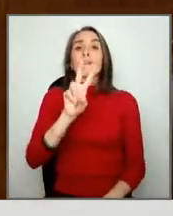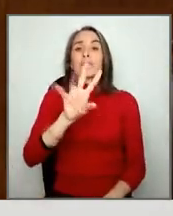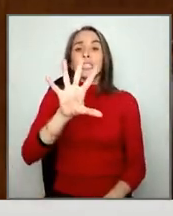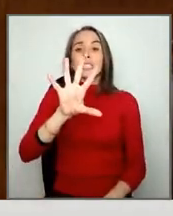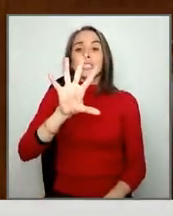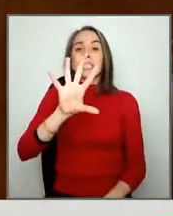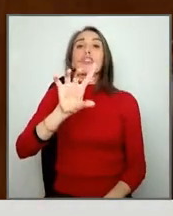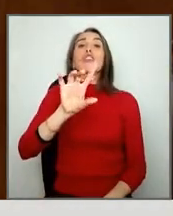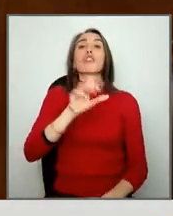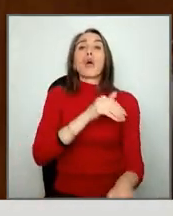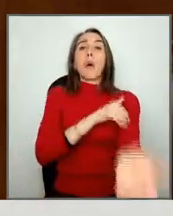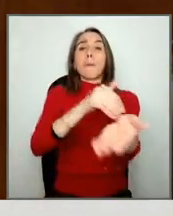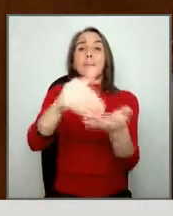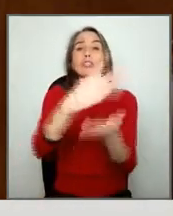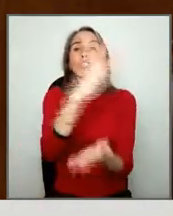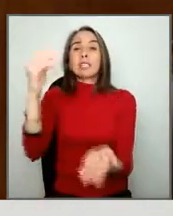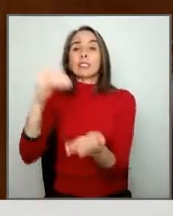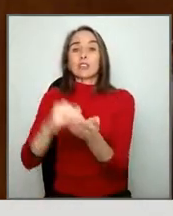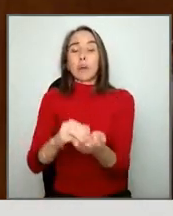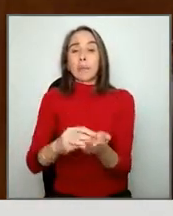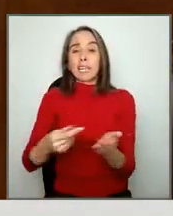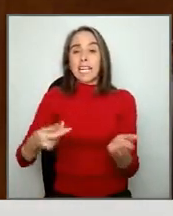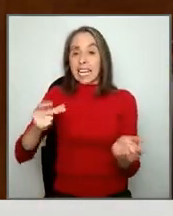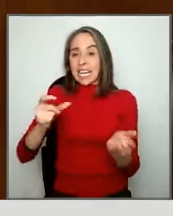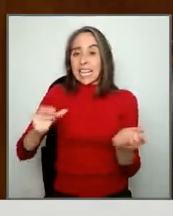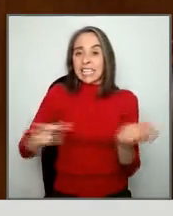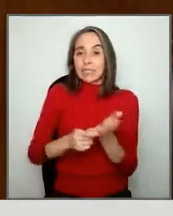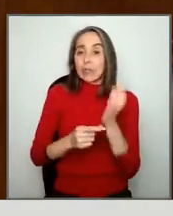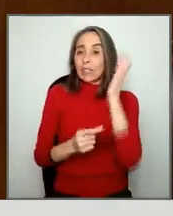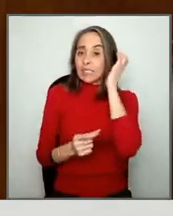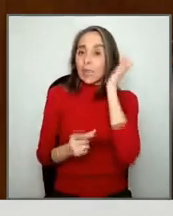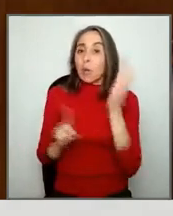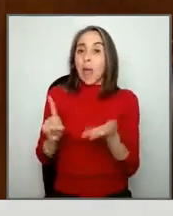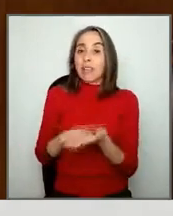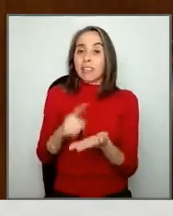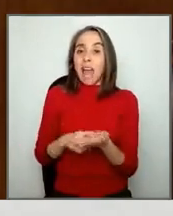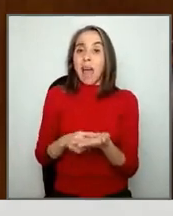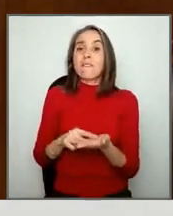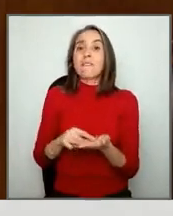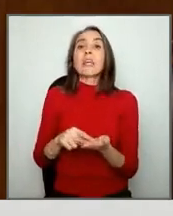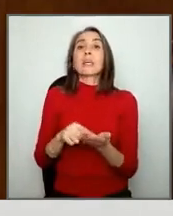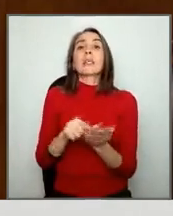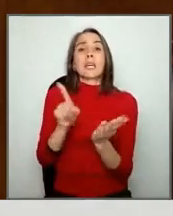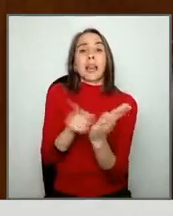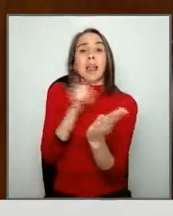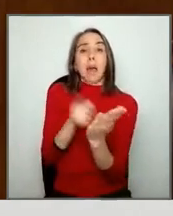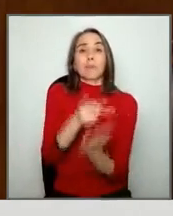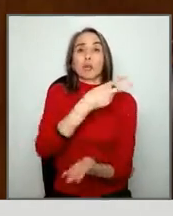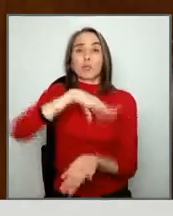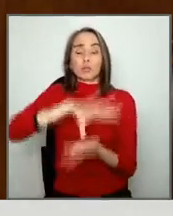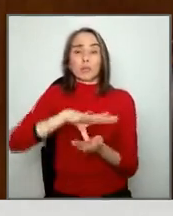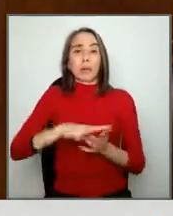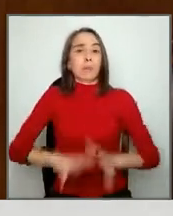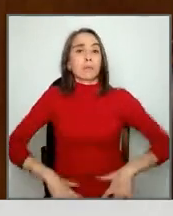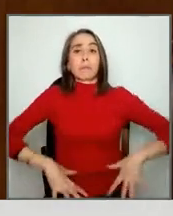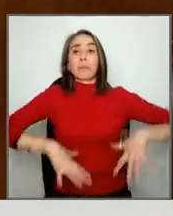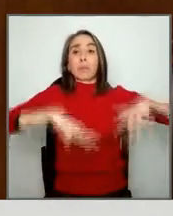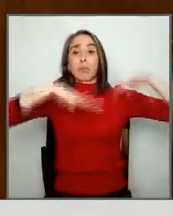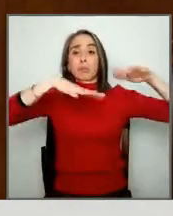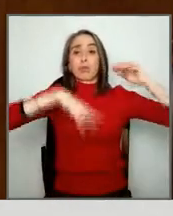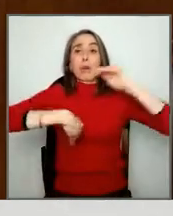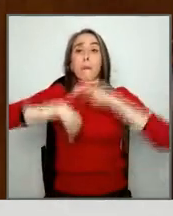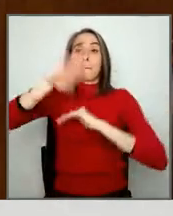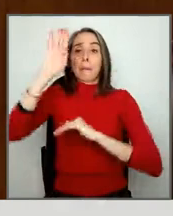de dispositivos móviles como celulares tablets y laptos en nuestro país lo cual supera con creces la cantidad de